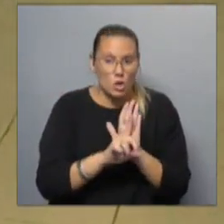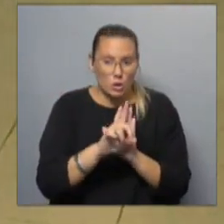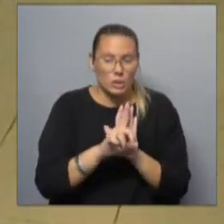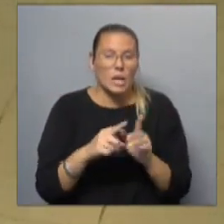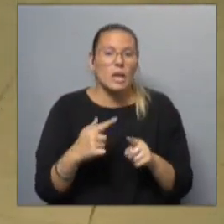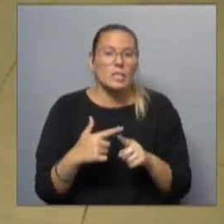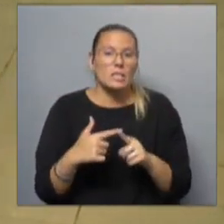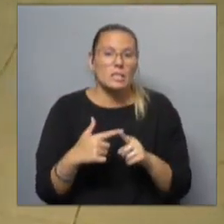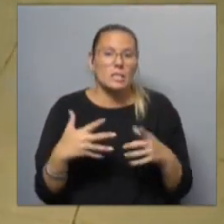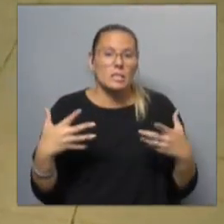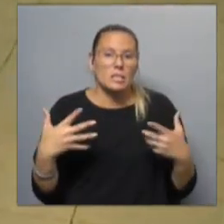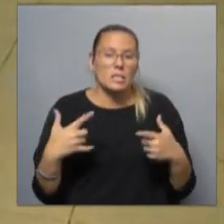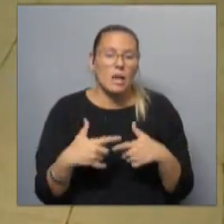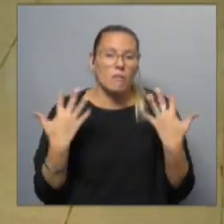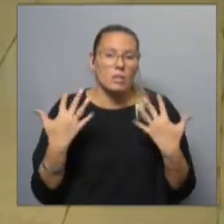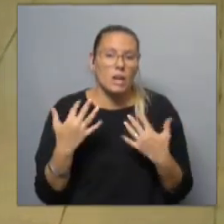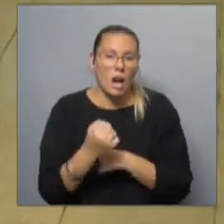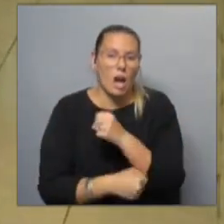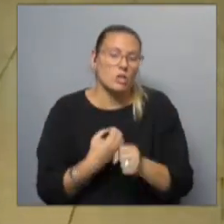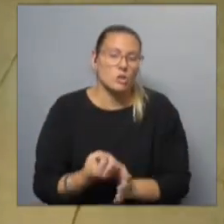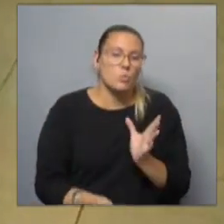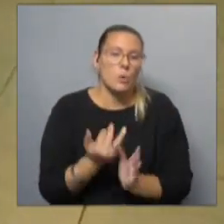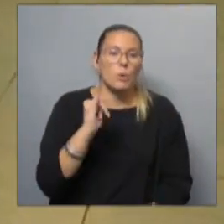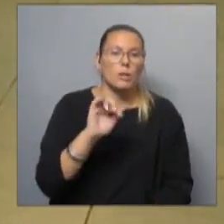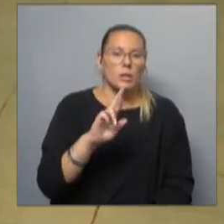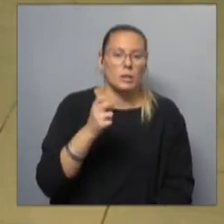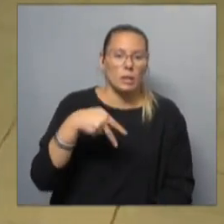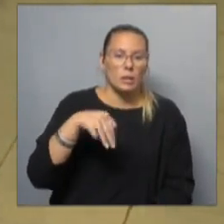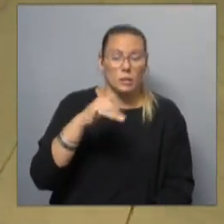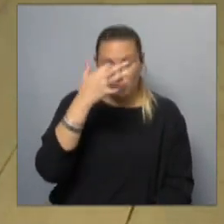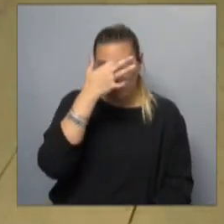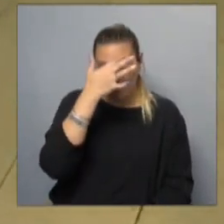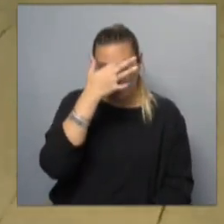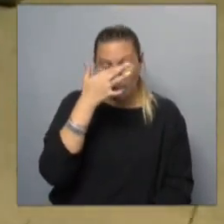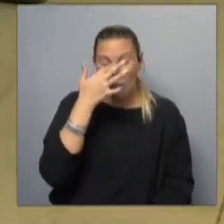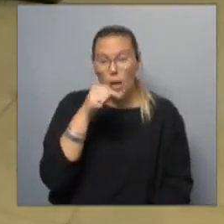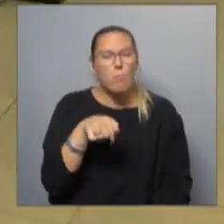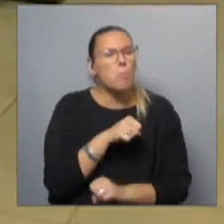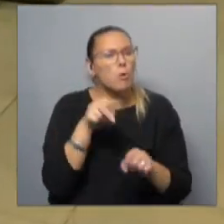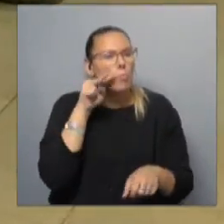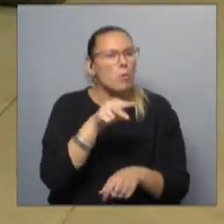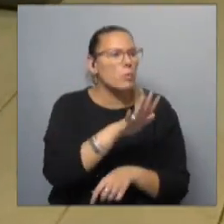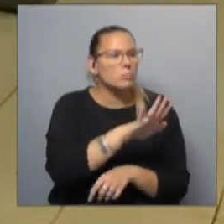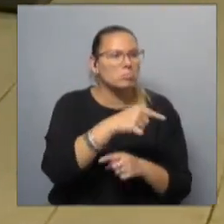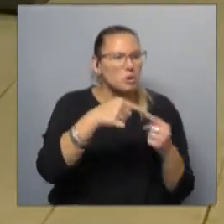ya la entrada del Año Nuevo iraní. Muy bien, ¿y qué vamos a poder ver acá en esta